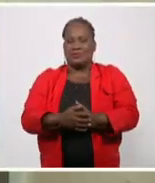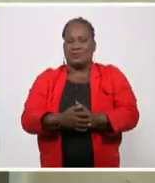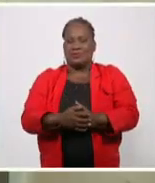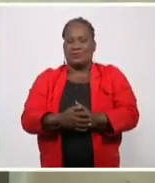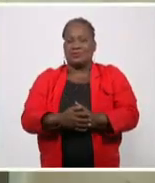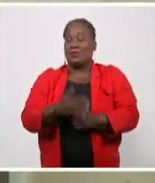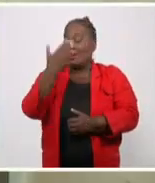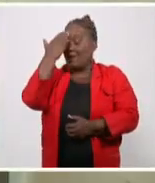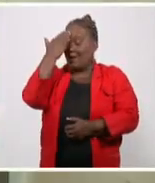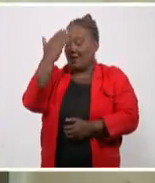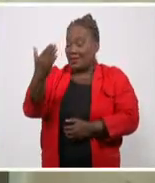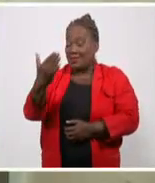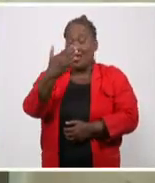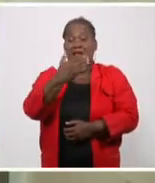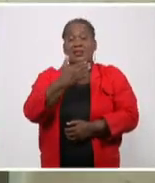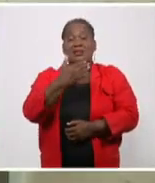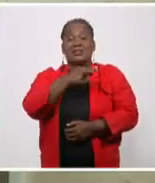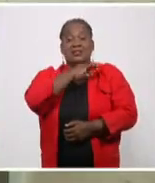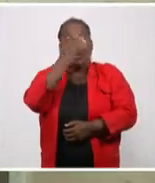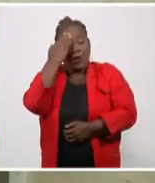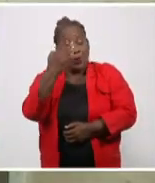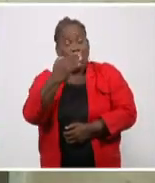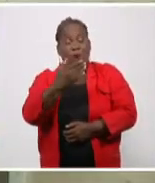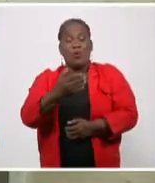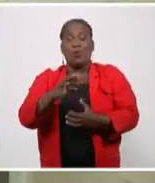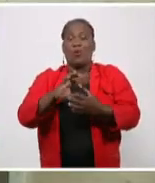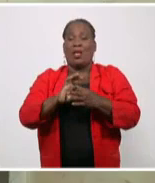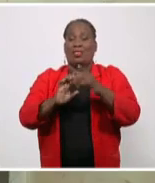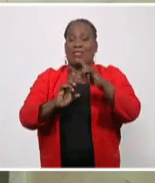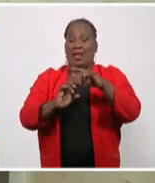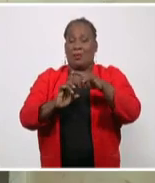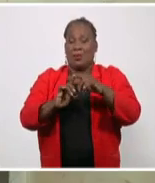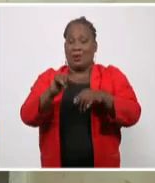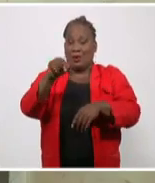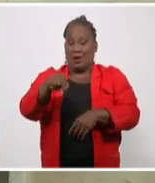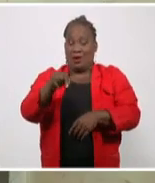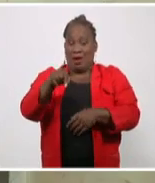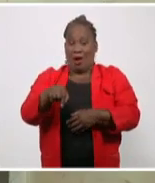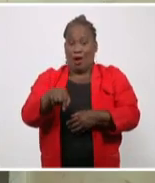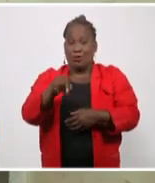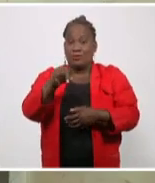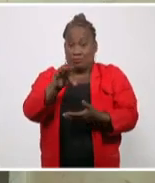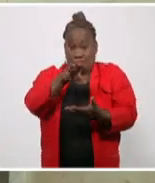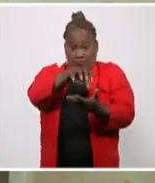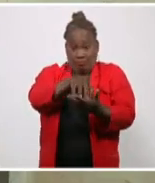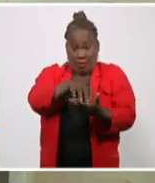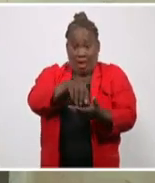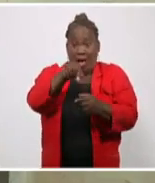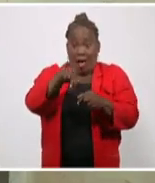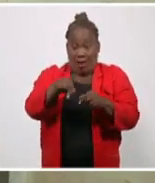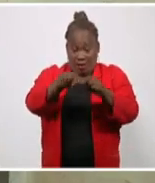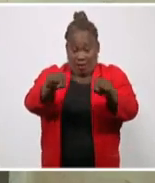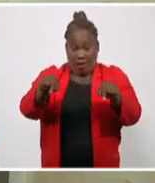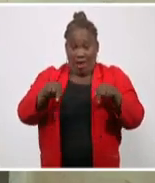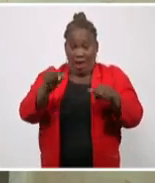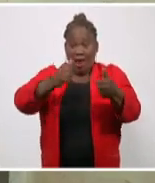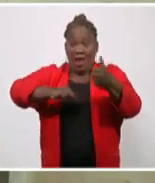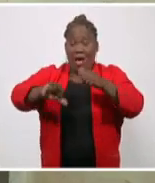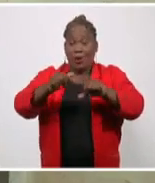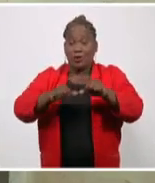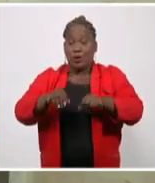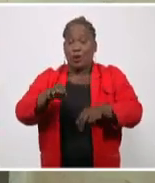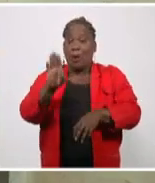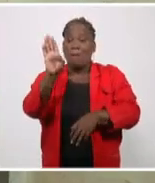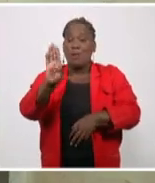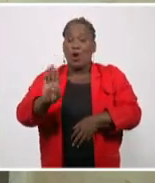Sí, gracias. Un saludo desde la provincia de Guantánamo. Nos encontramos justamente en la infraestructura donde va a radicar el laboratorio de biología molecular